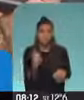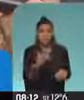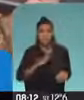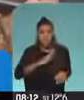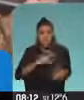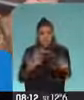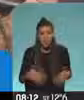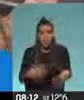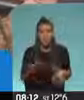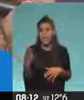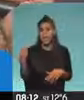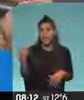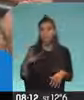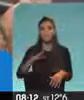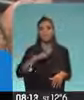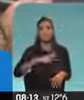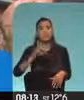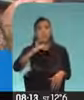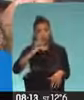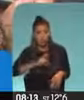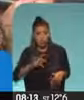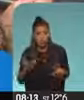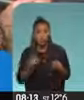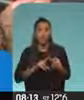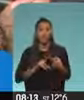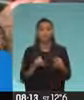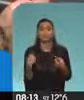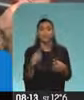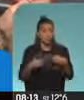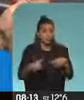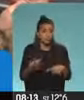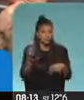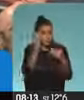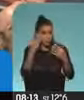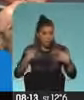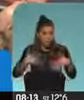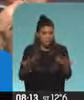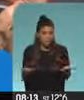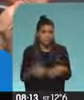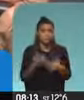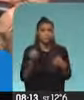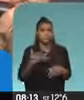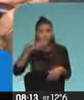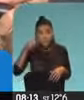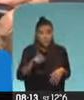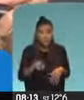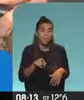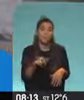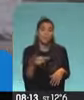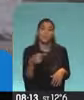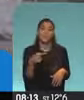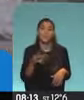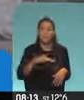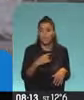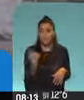como nos pasó ayer, faltante de alcohol. Seguimos con todo eso y preocupados, ¿no? Porque realmente está nuestra vida